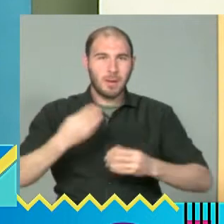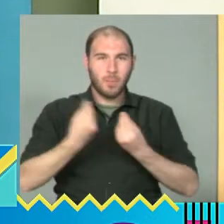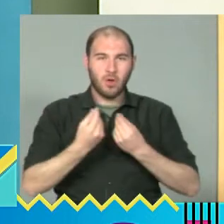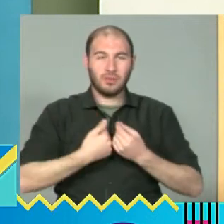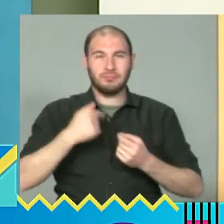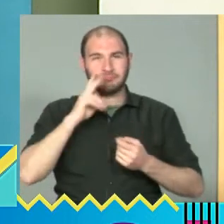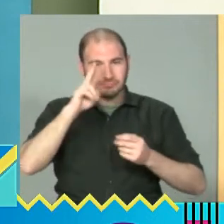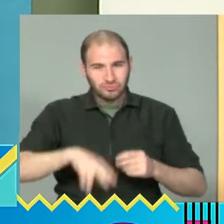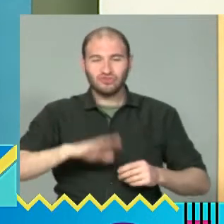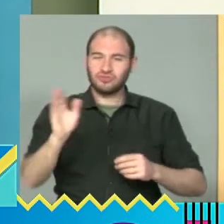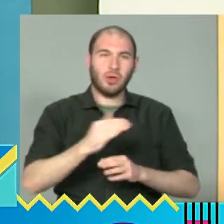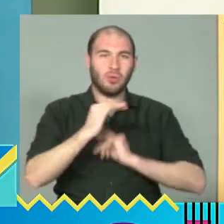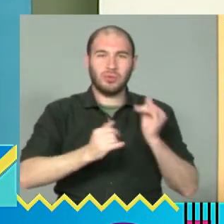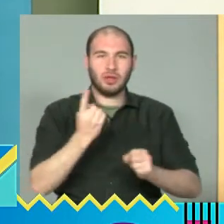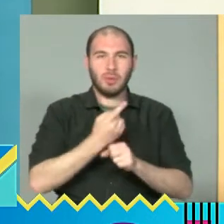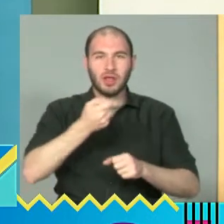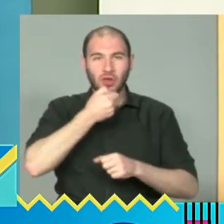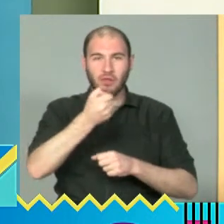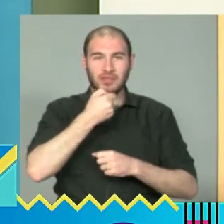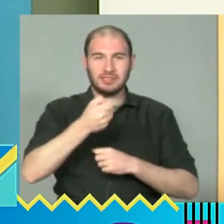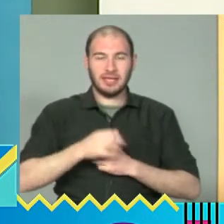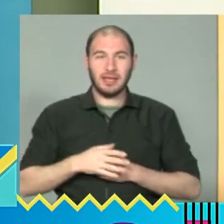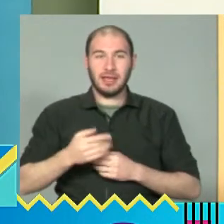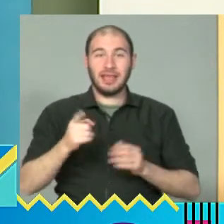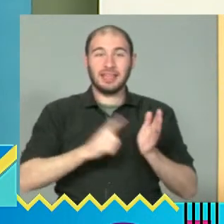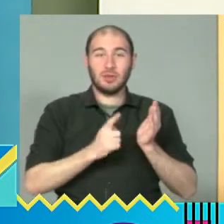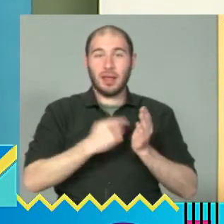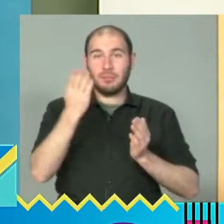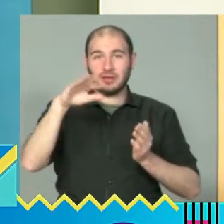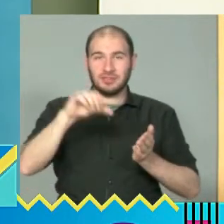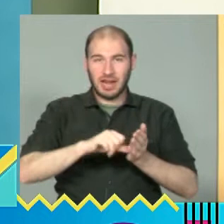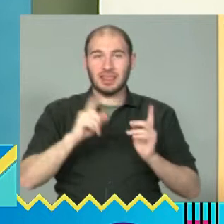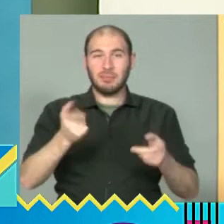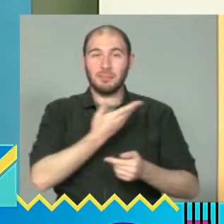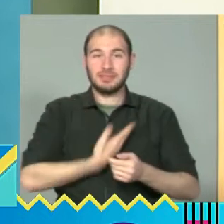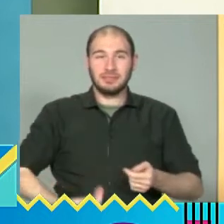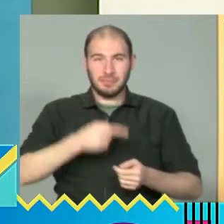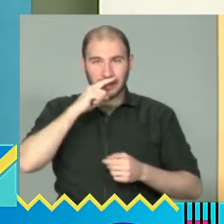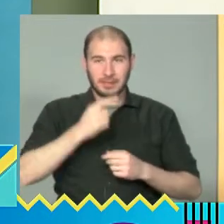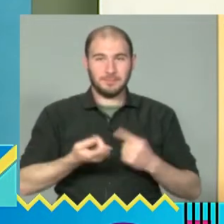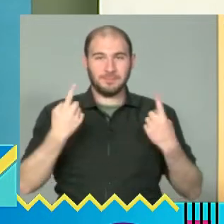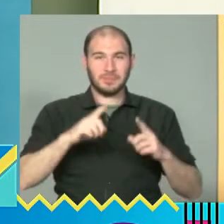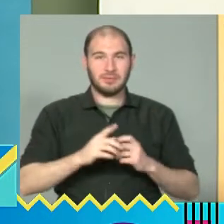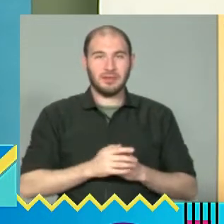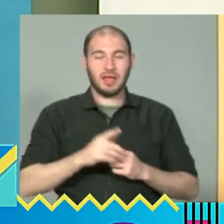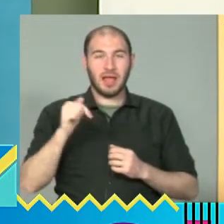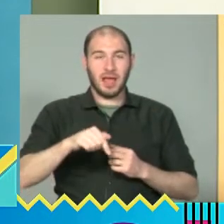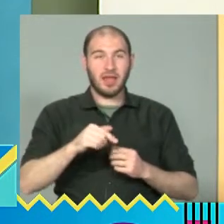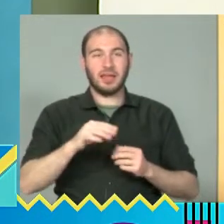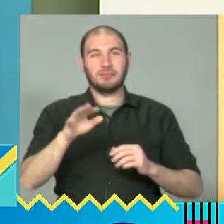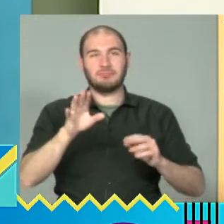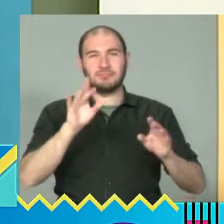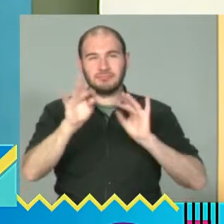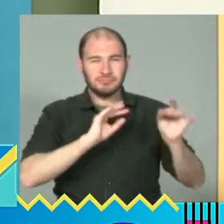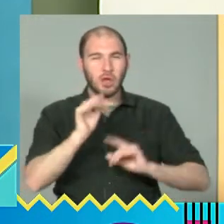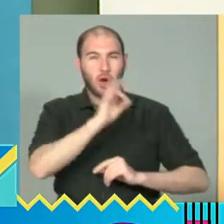vamos a pasar todo lo que se ha dicho a partir de la conferencia de prensa del titular del Banco Central y del presidente Mauricio Macri. Pero tenemos algunas elecciones como para